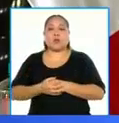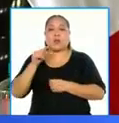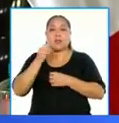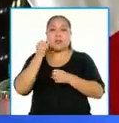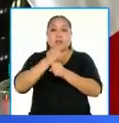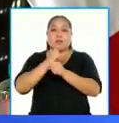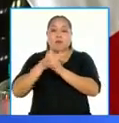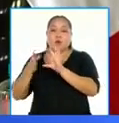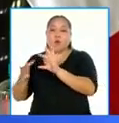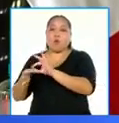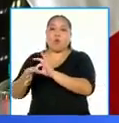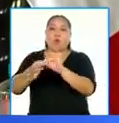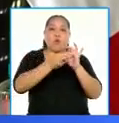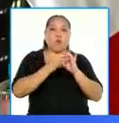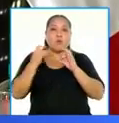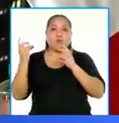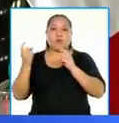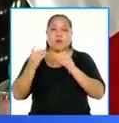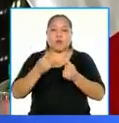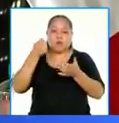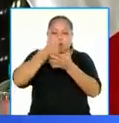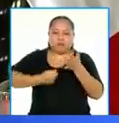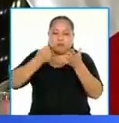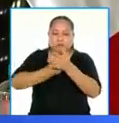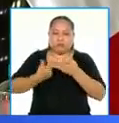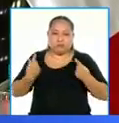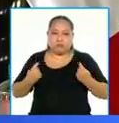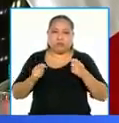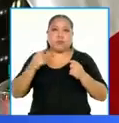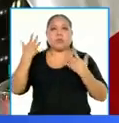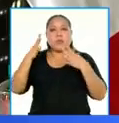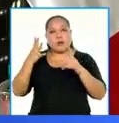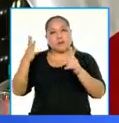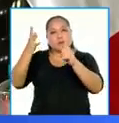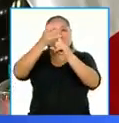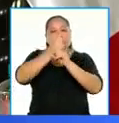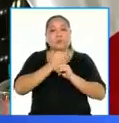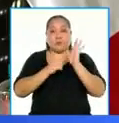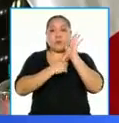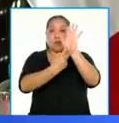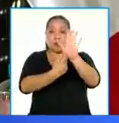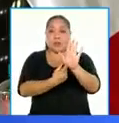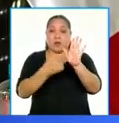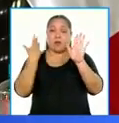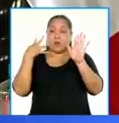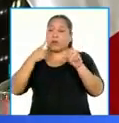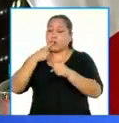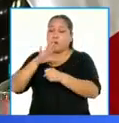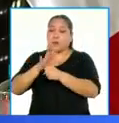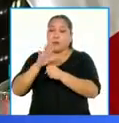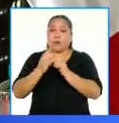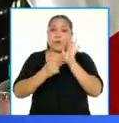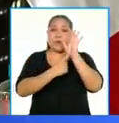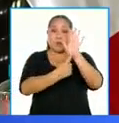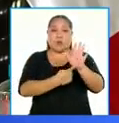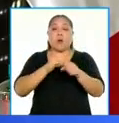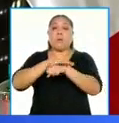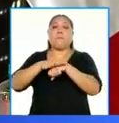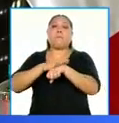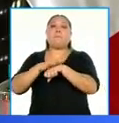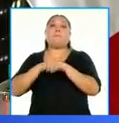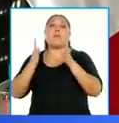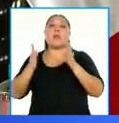trabajo armónico, acelerado e intenso, se cumplió con presentar, como se había prometido, este plan el